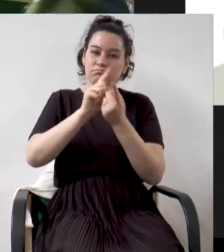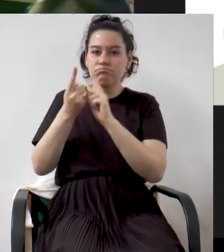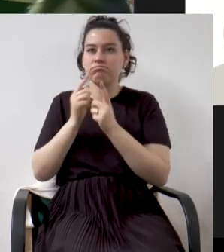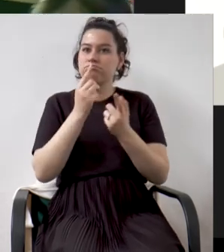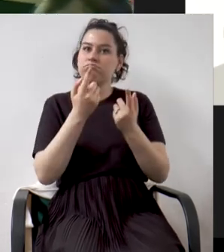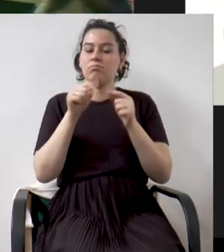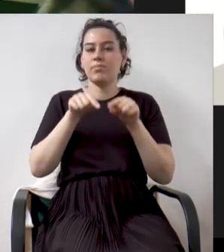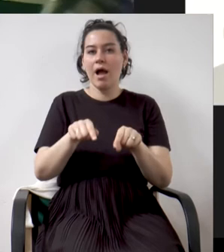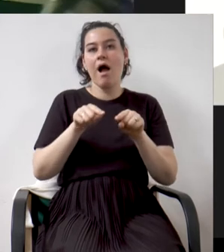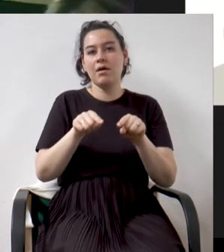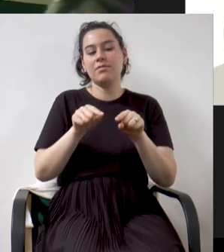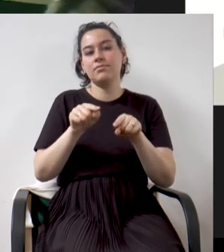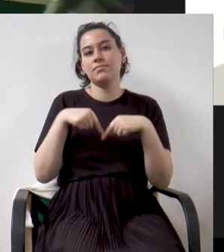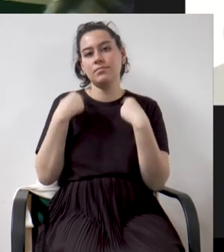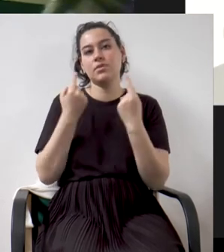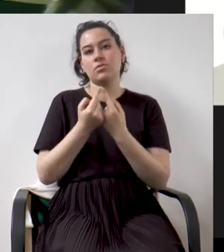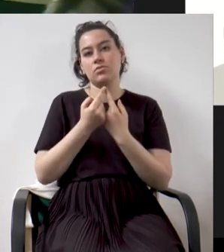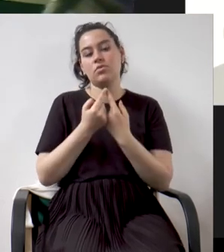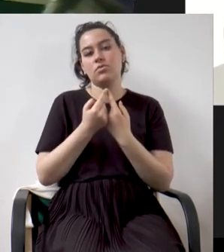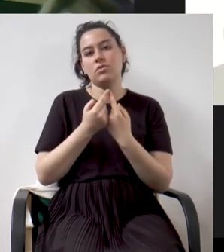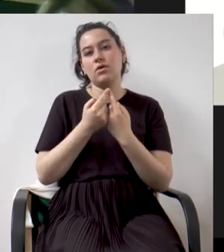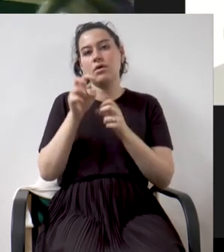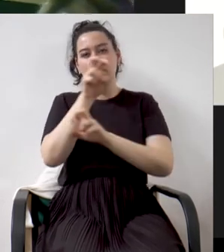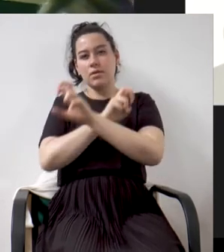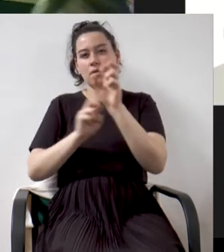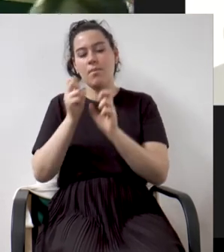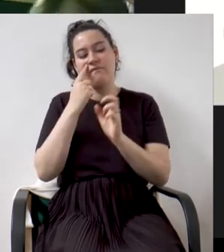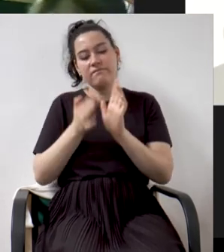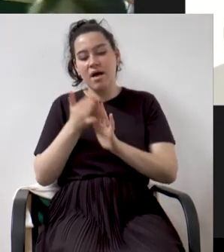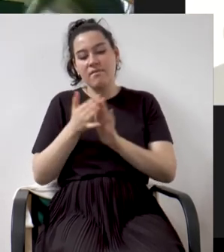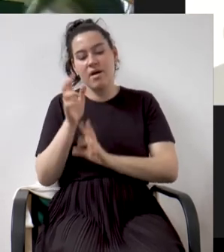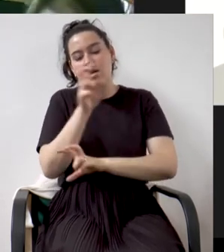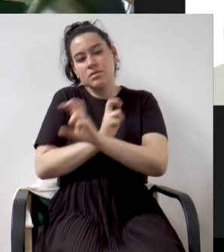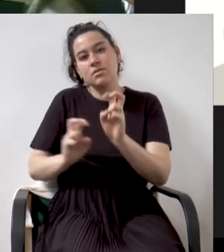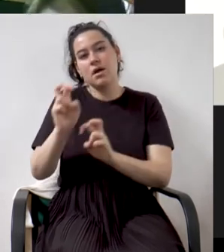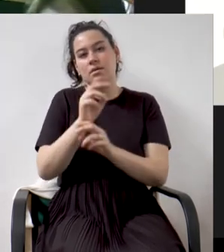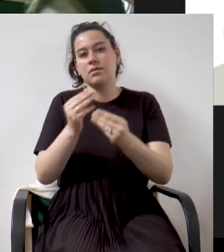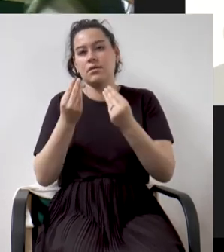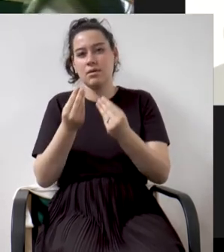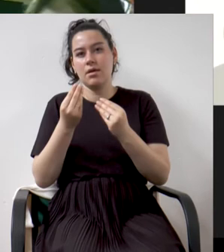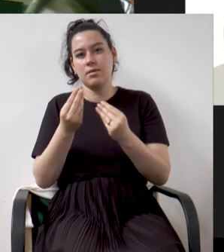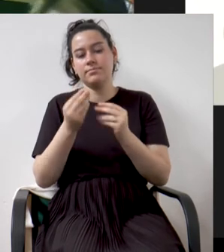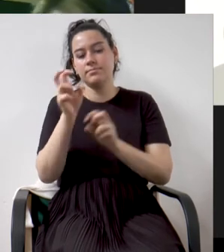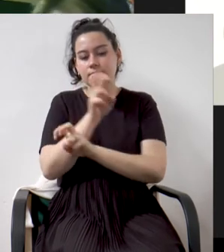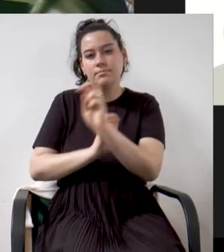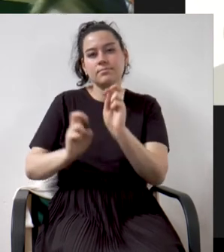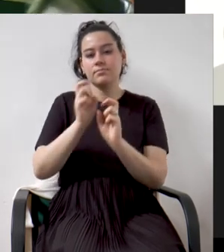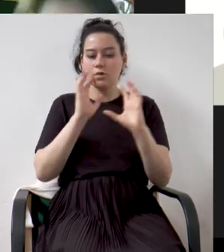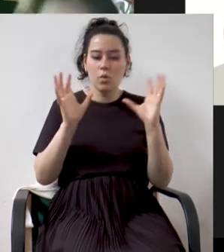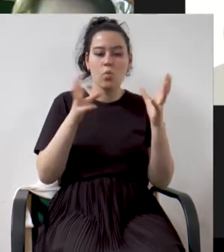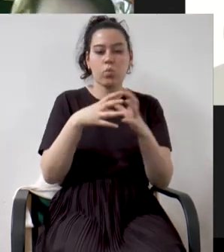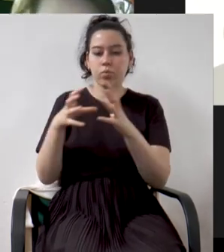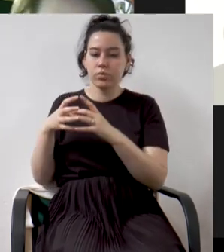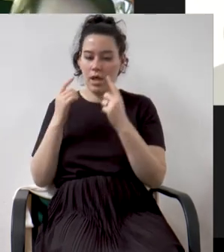Porque allí digamos que lo que nosotros estamos intentando y vamos a intentar es intentar juntar aquello